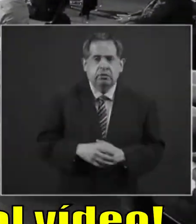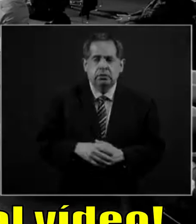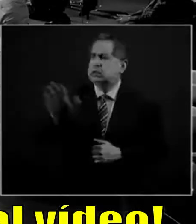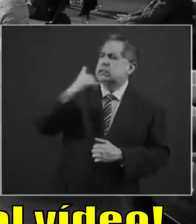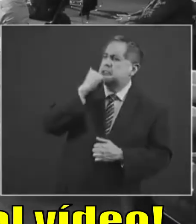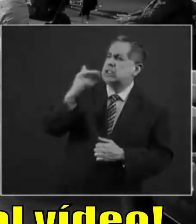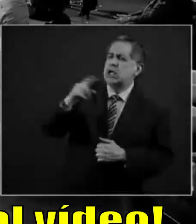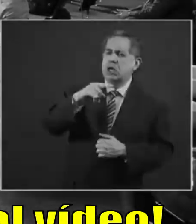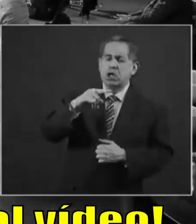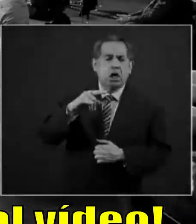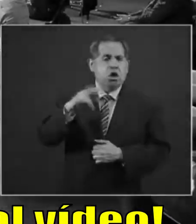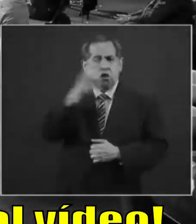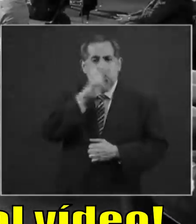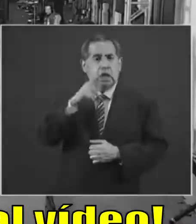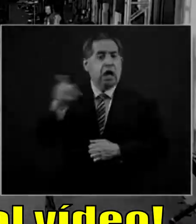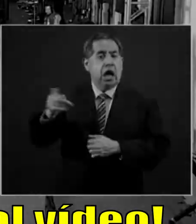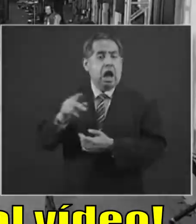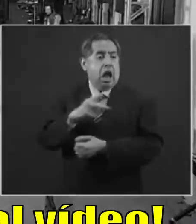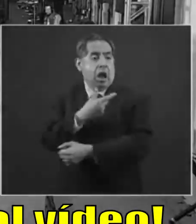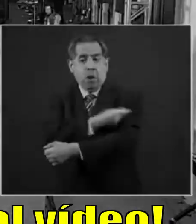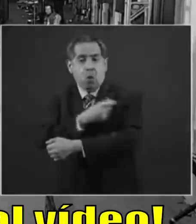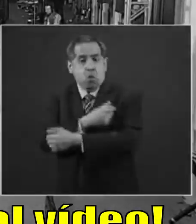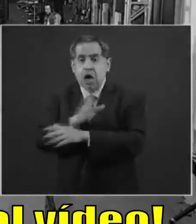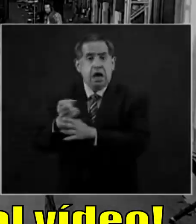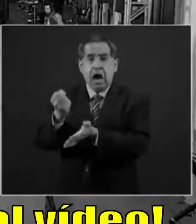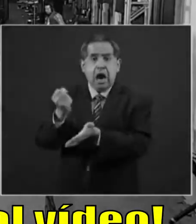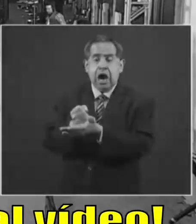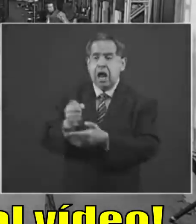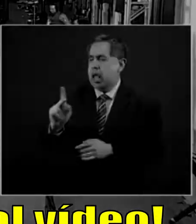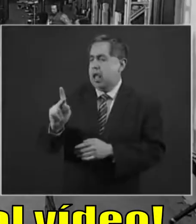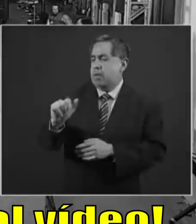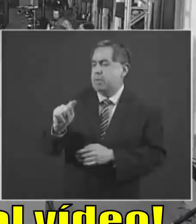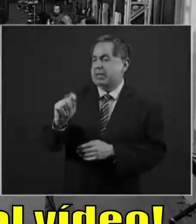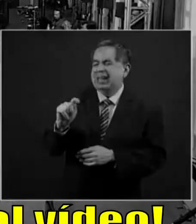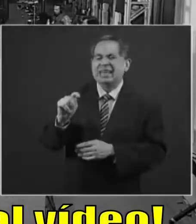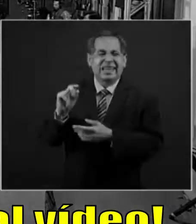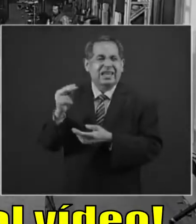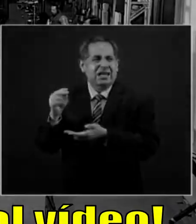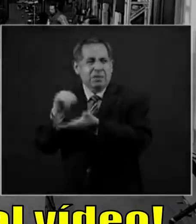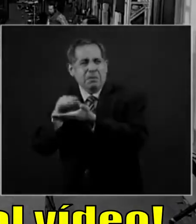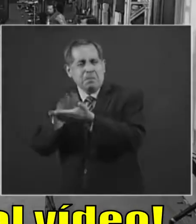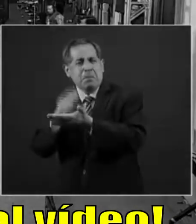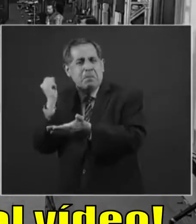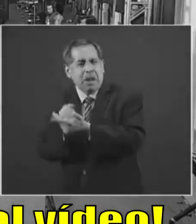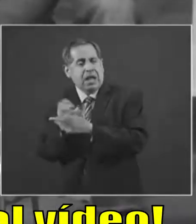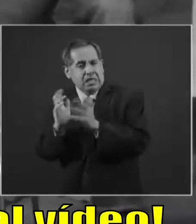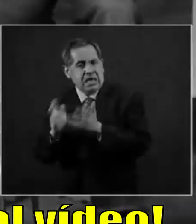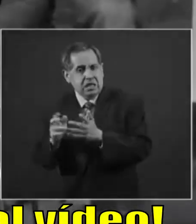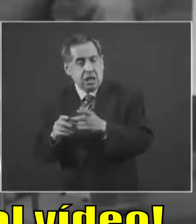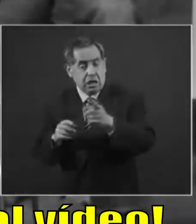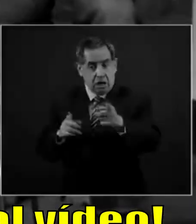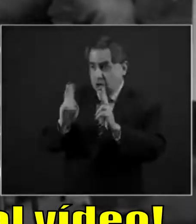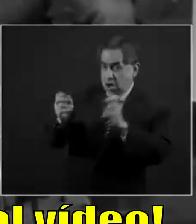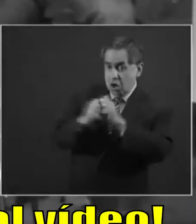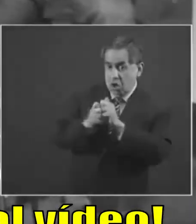Luego de que el Instituto Gamaleya anunció que la vacunación masiva contra el COVID-19 iniciará en 1 mes en